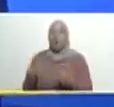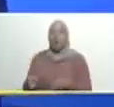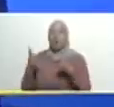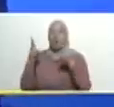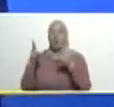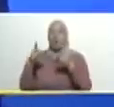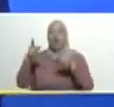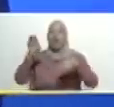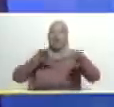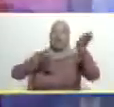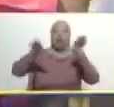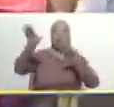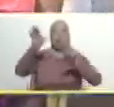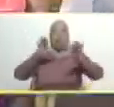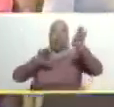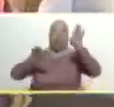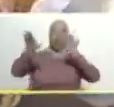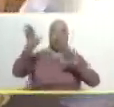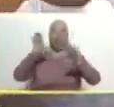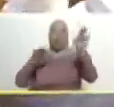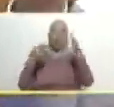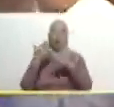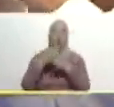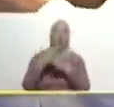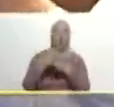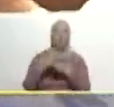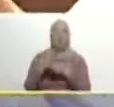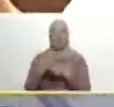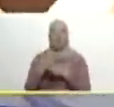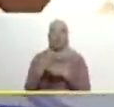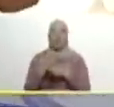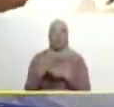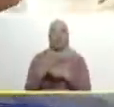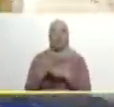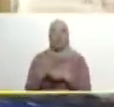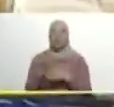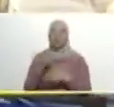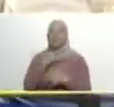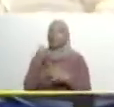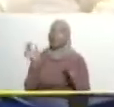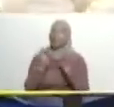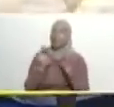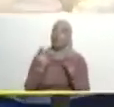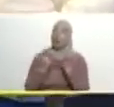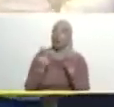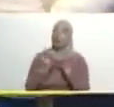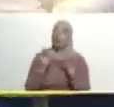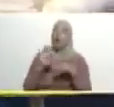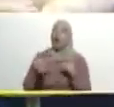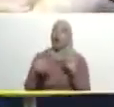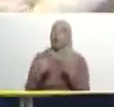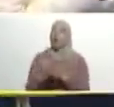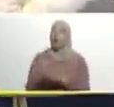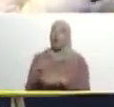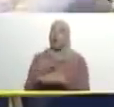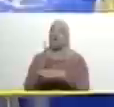del turismo, del compartir, de reconectar nuevamente Venezuela y